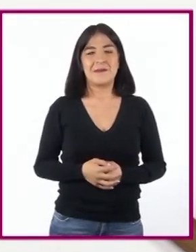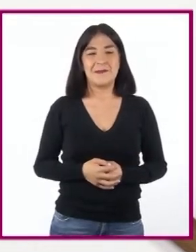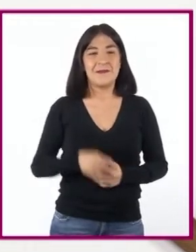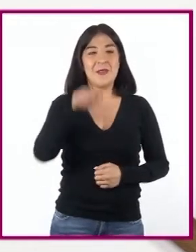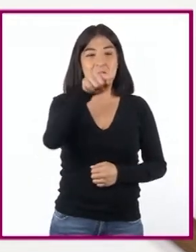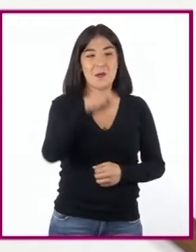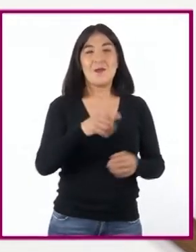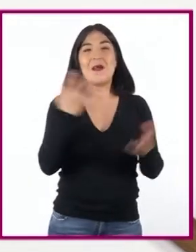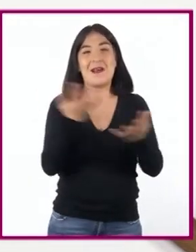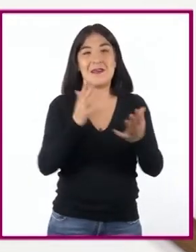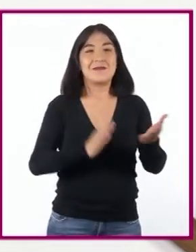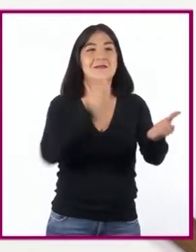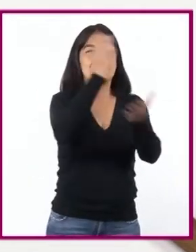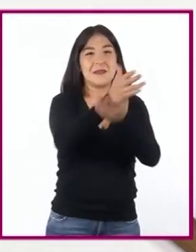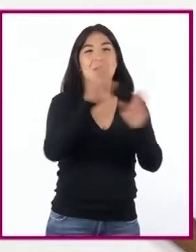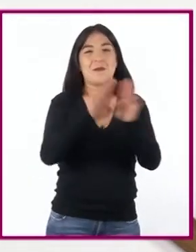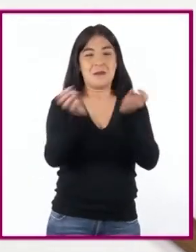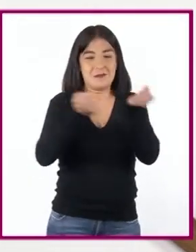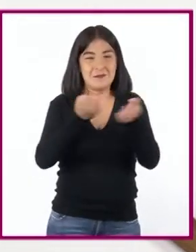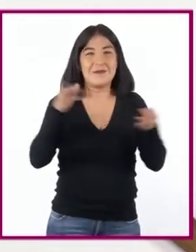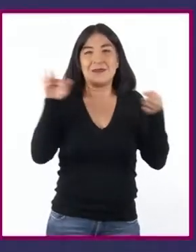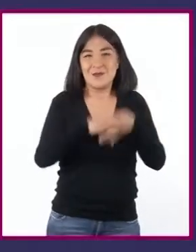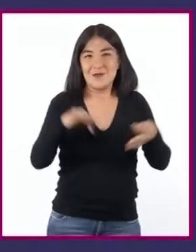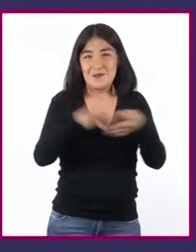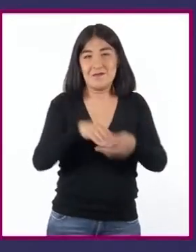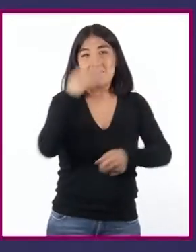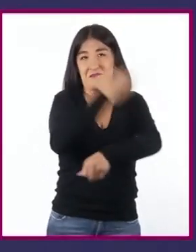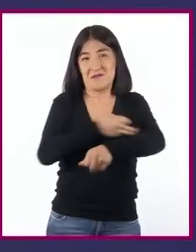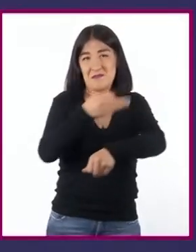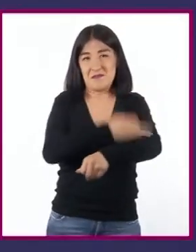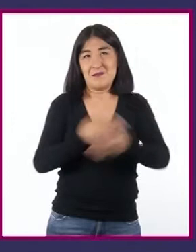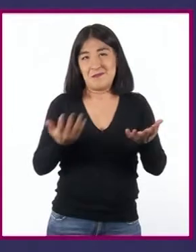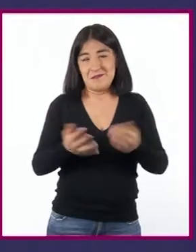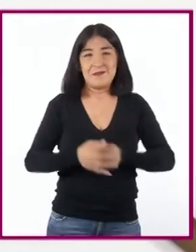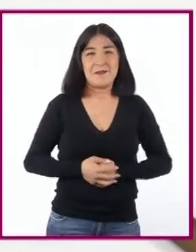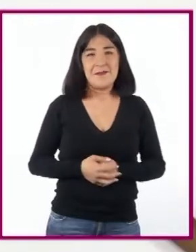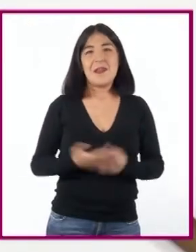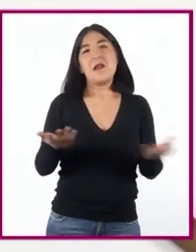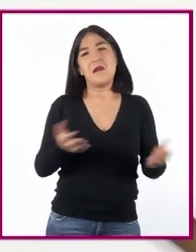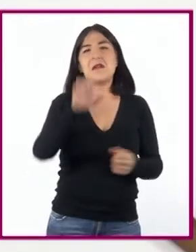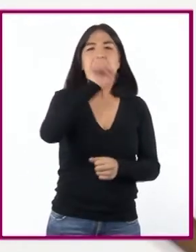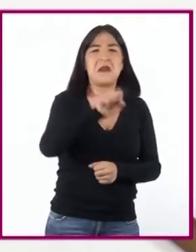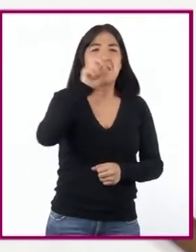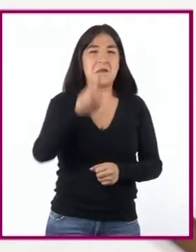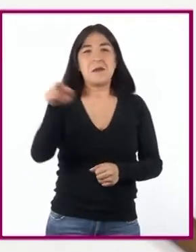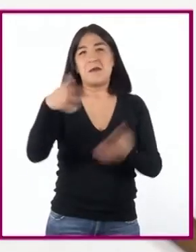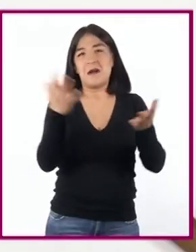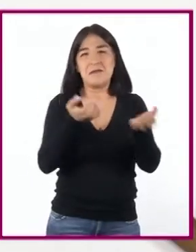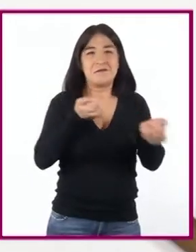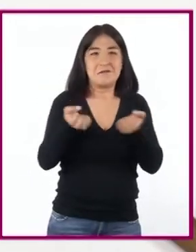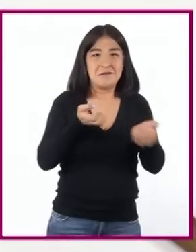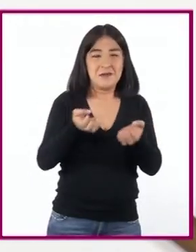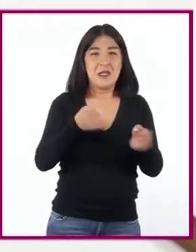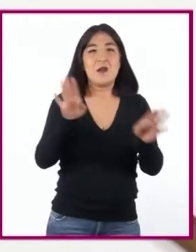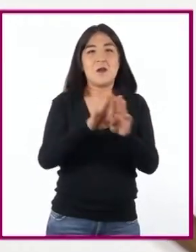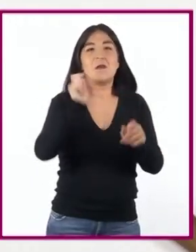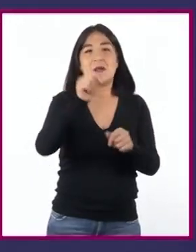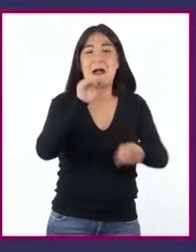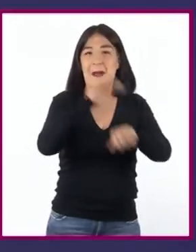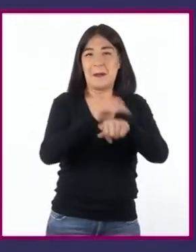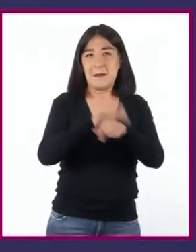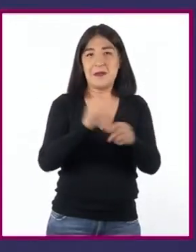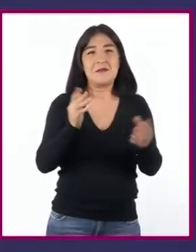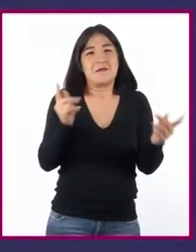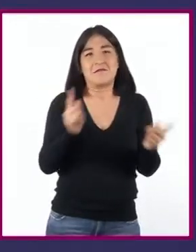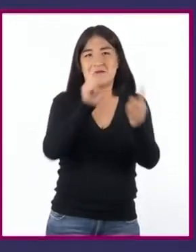¿Realizas actividad física de manera regular por las tardes o los fines de semana, de manera individual o con amigos?